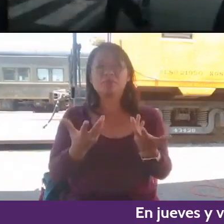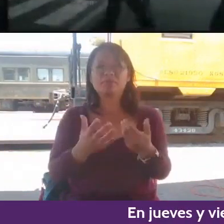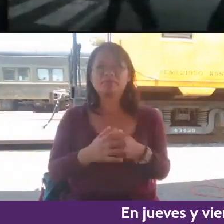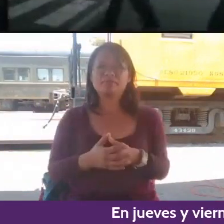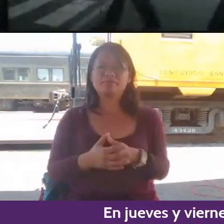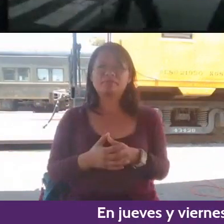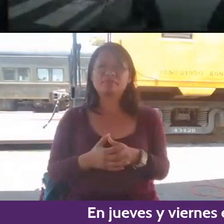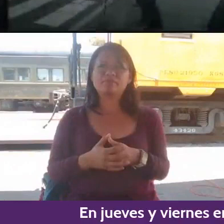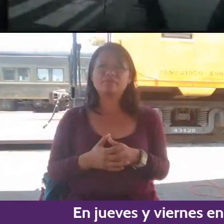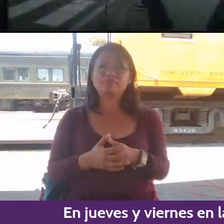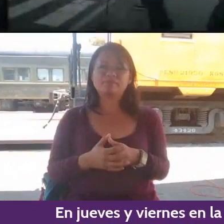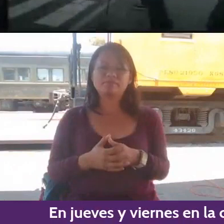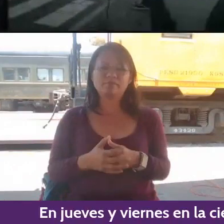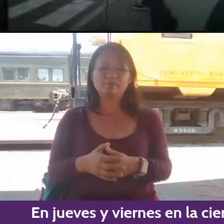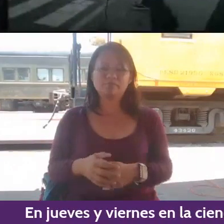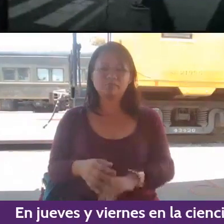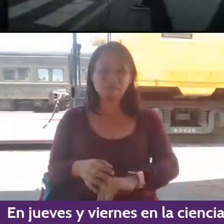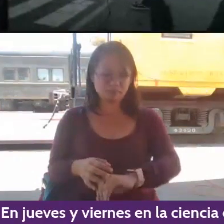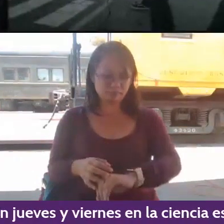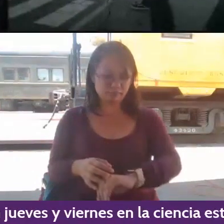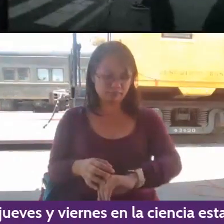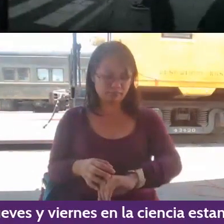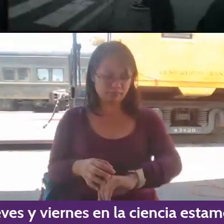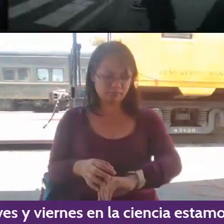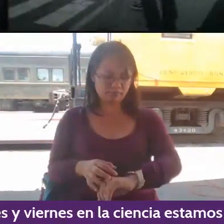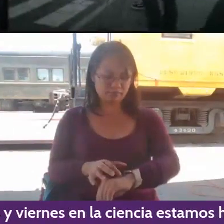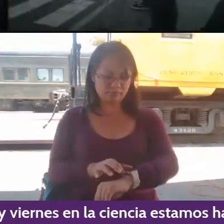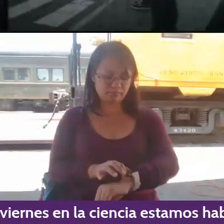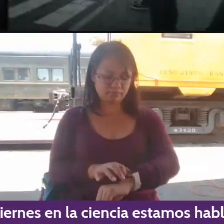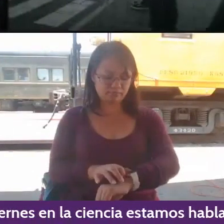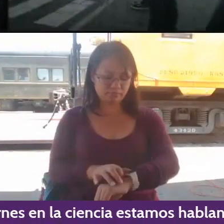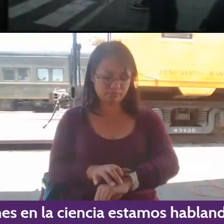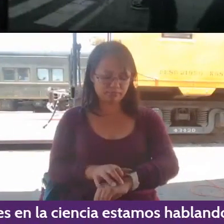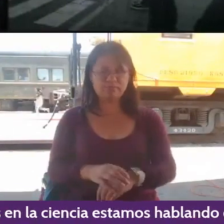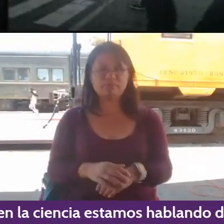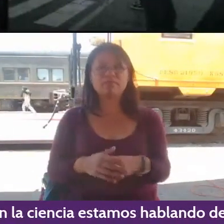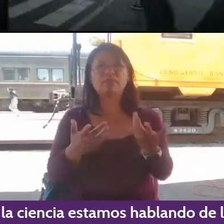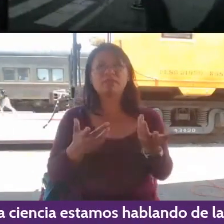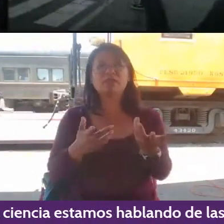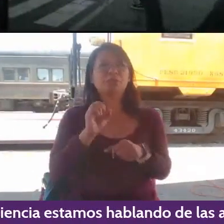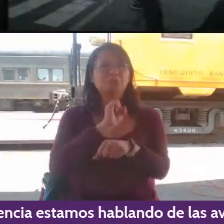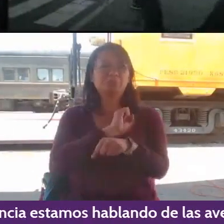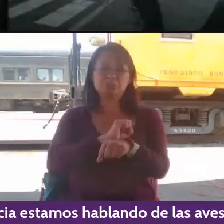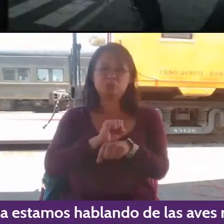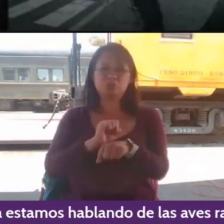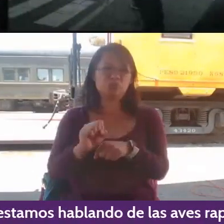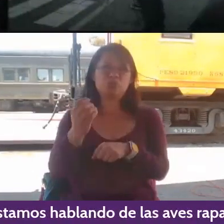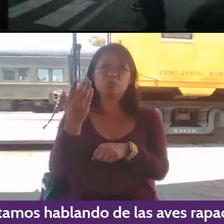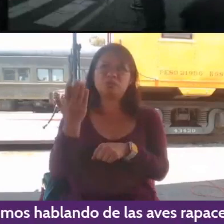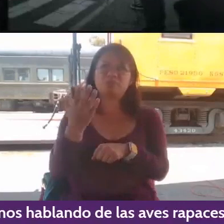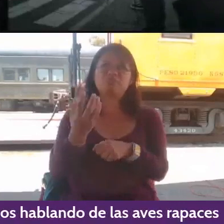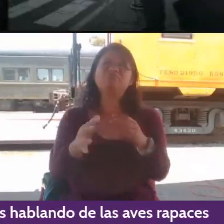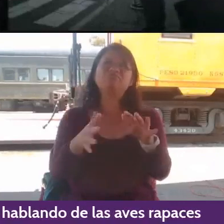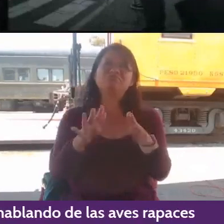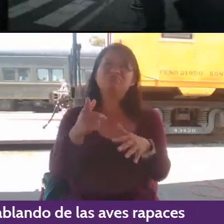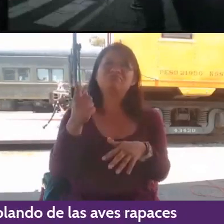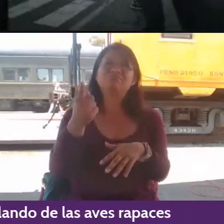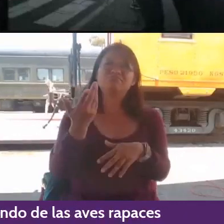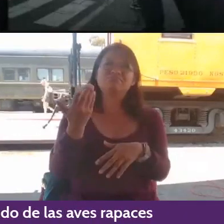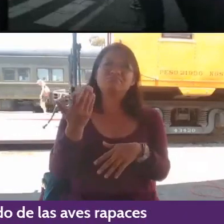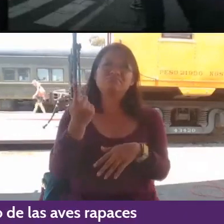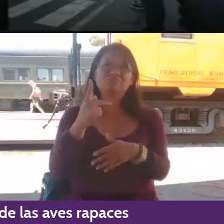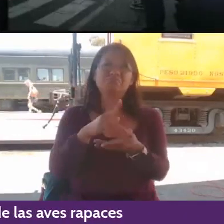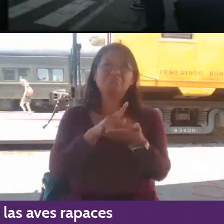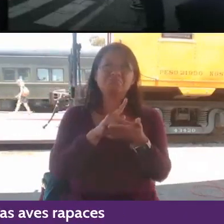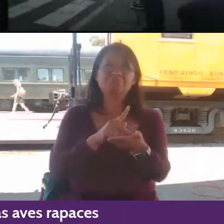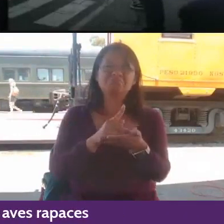pesar? Las aves rapaces son aves muy ligeras. ¿Sale? Por ejemplo, a ver, calculen, ¿cuánto creen que pesa esta? 1 kilo, dicen